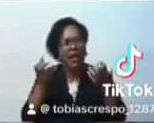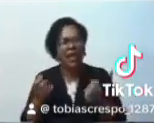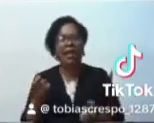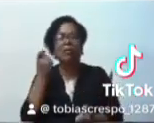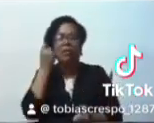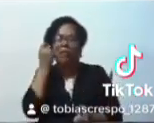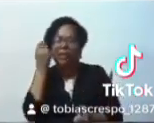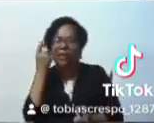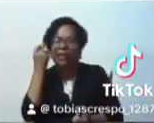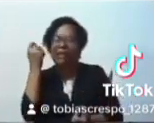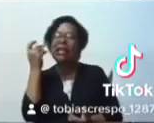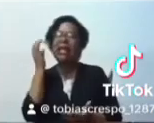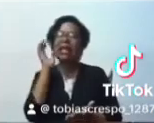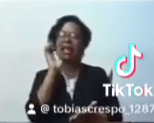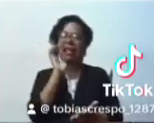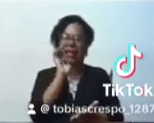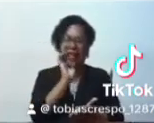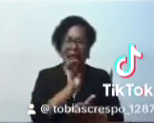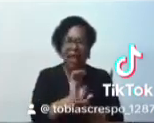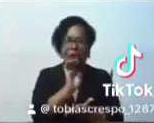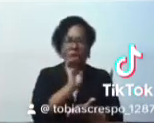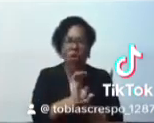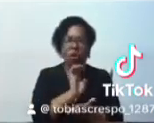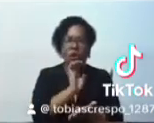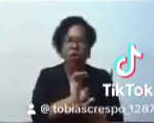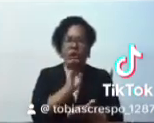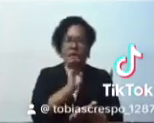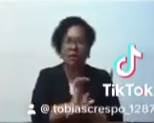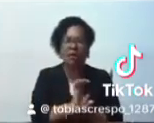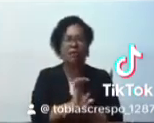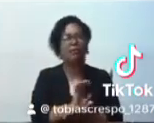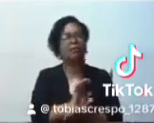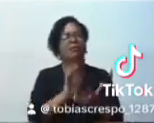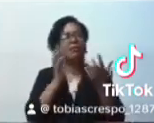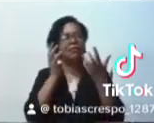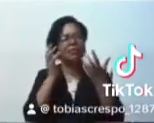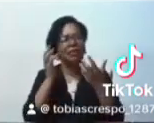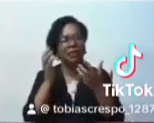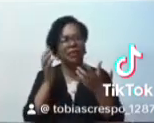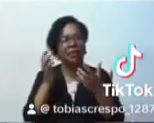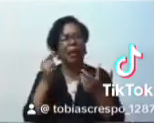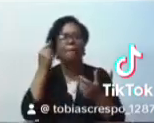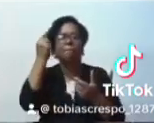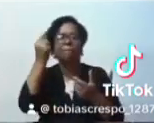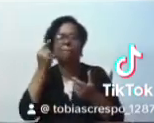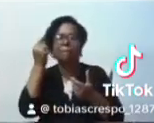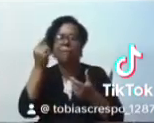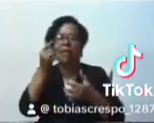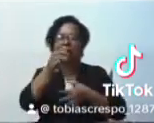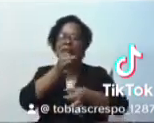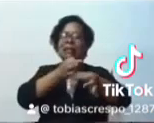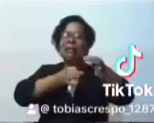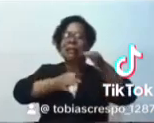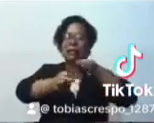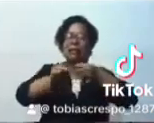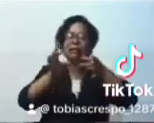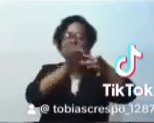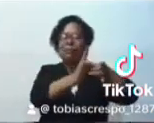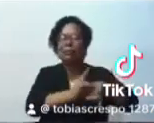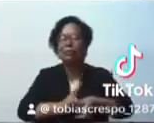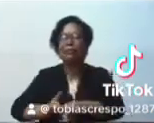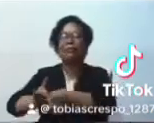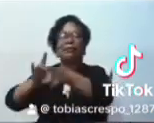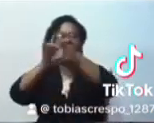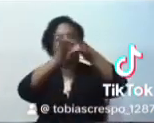economía solidaria, para que todos esos padres de familia, hombres y mujeres que se han dedicado al transporte escolar,